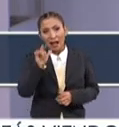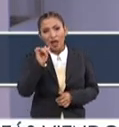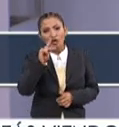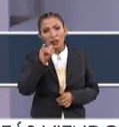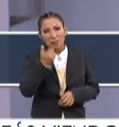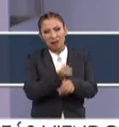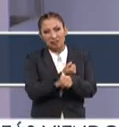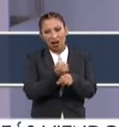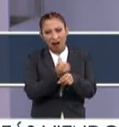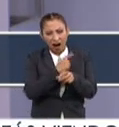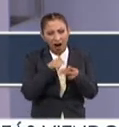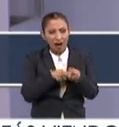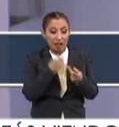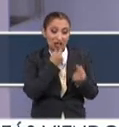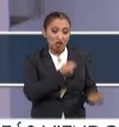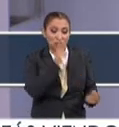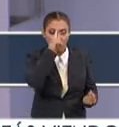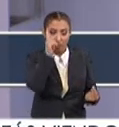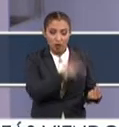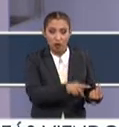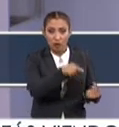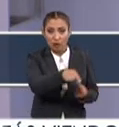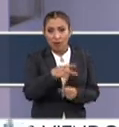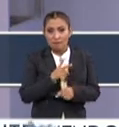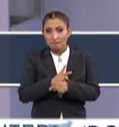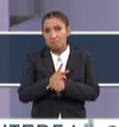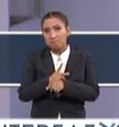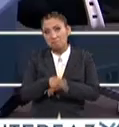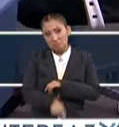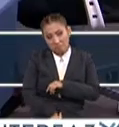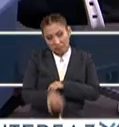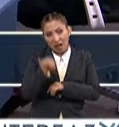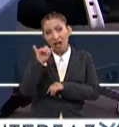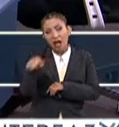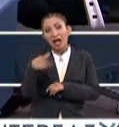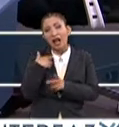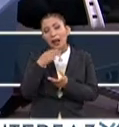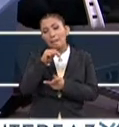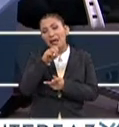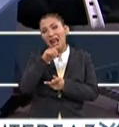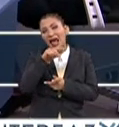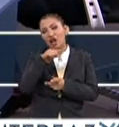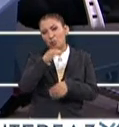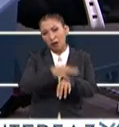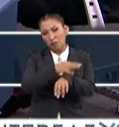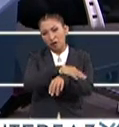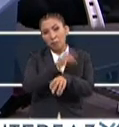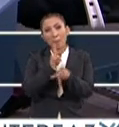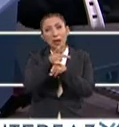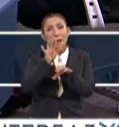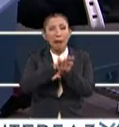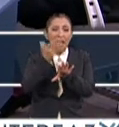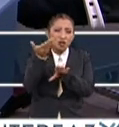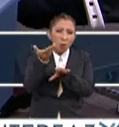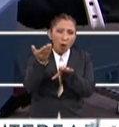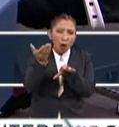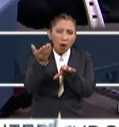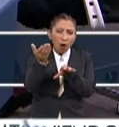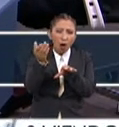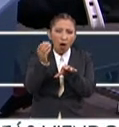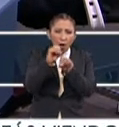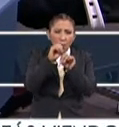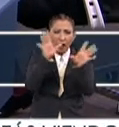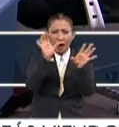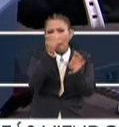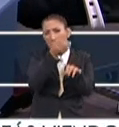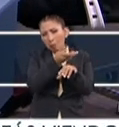leucemias, uh-huh, en niños sobre todo. El de piel, sí, que sí, el de piel, el melanoma. Como somos de piel un poquito menos oscura, menos